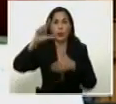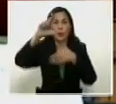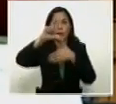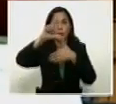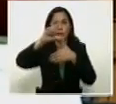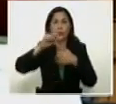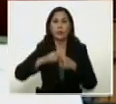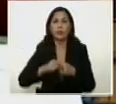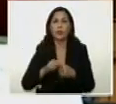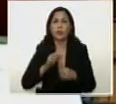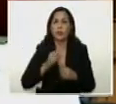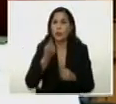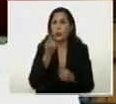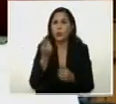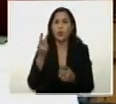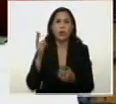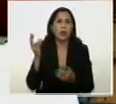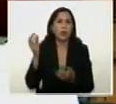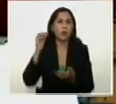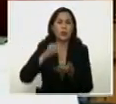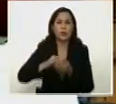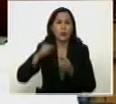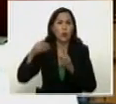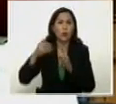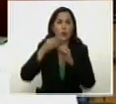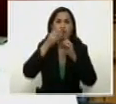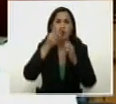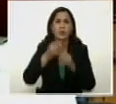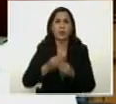Latina, suma una nueva ofensa al